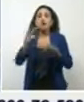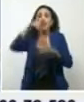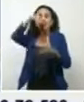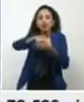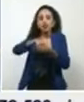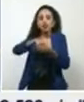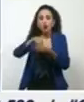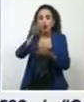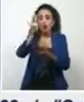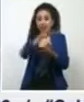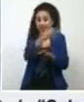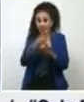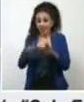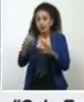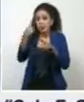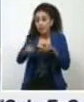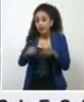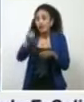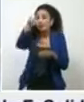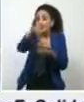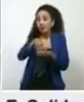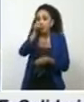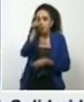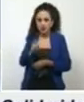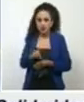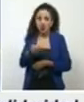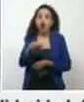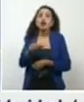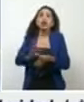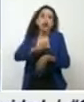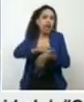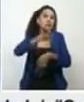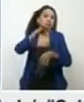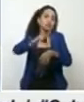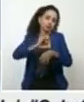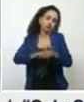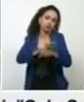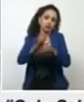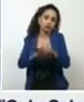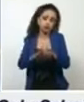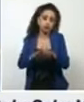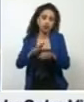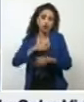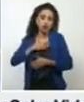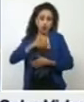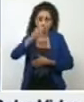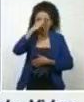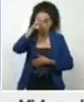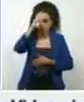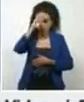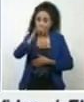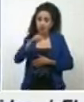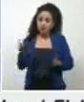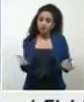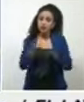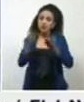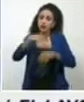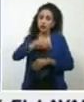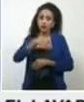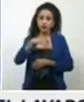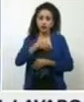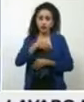tuvo COVID-19 en nuestro país y que esa es la evolución que tiene. Esa es la posición de